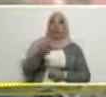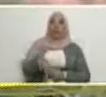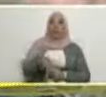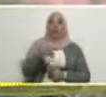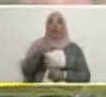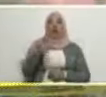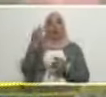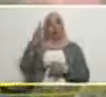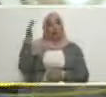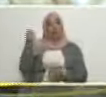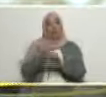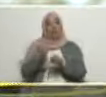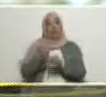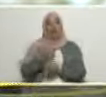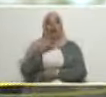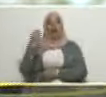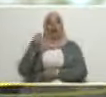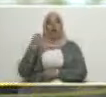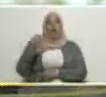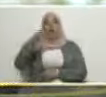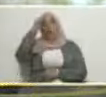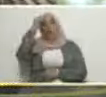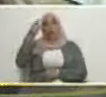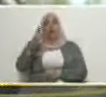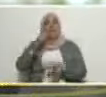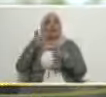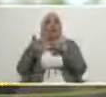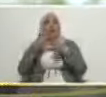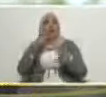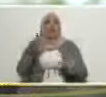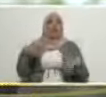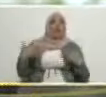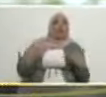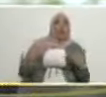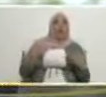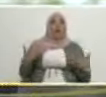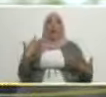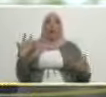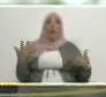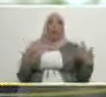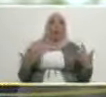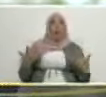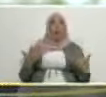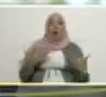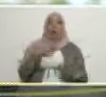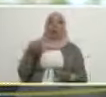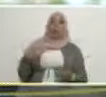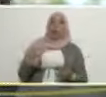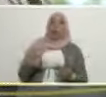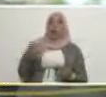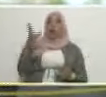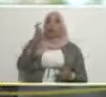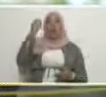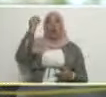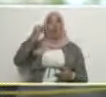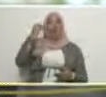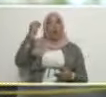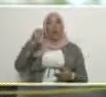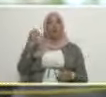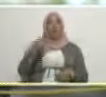presidente, imagínense, la juventud está ya pendiente preguntando qué es eso, cómo es la cosa. Y nosotros lo hemos pensado y